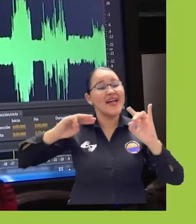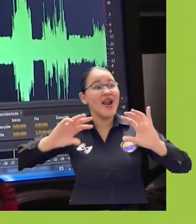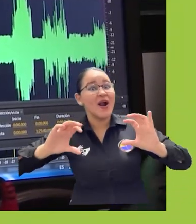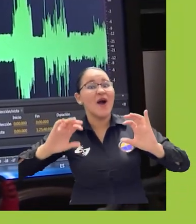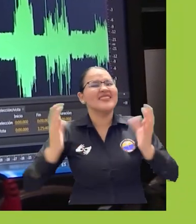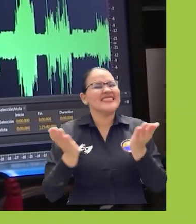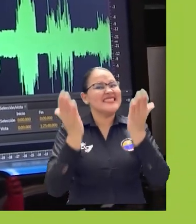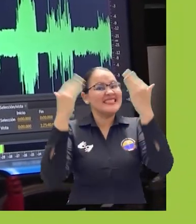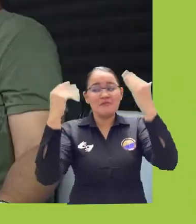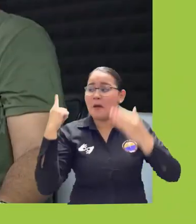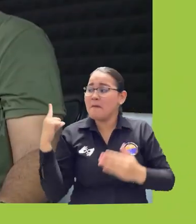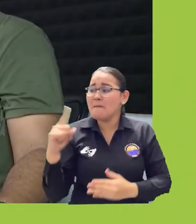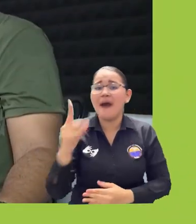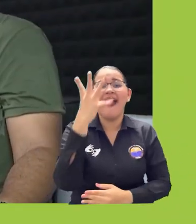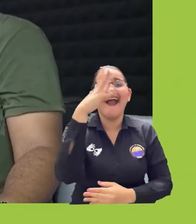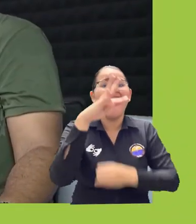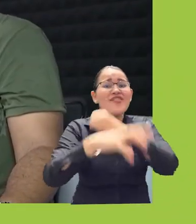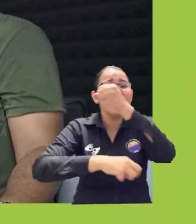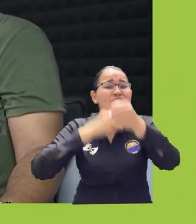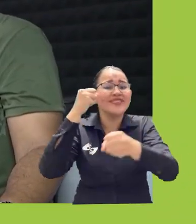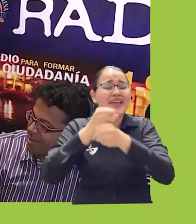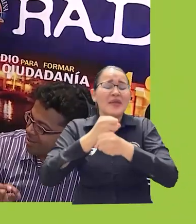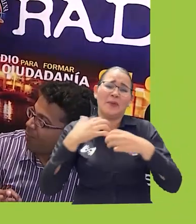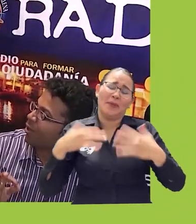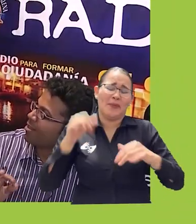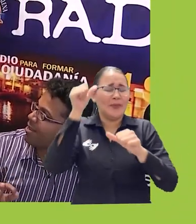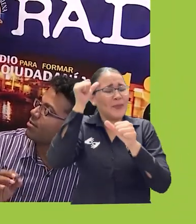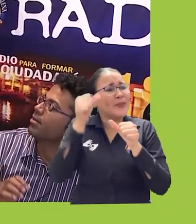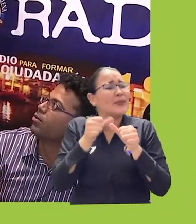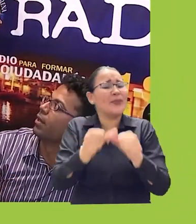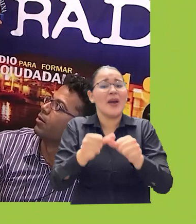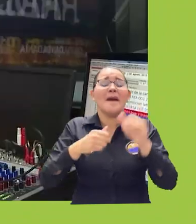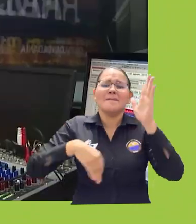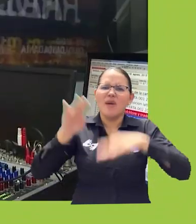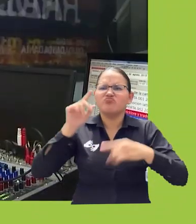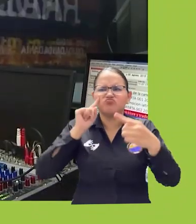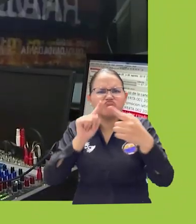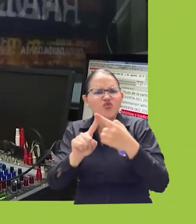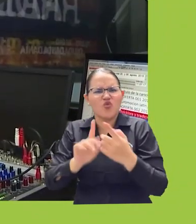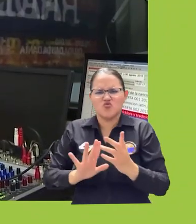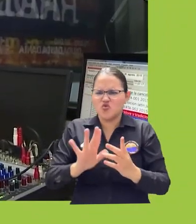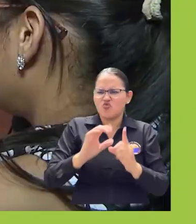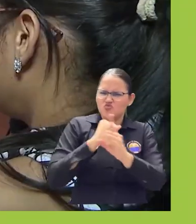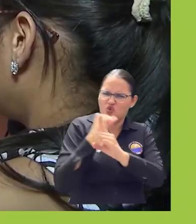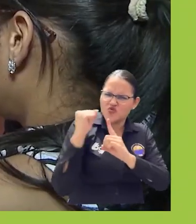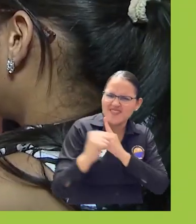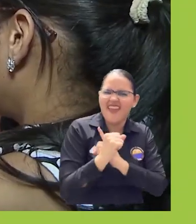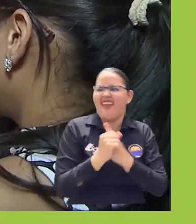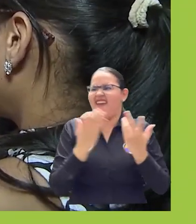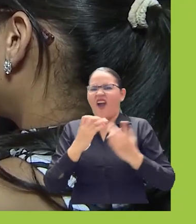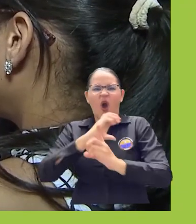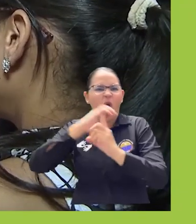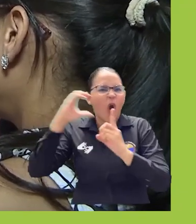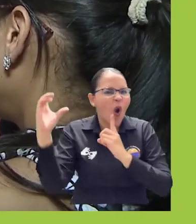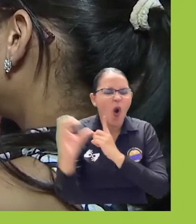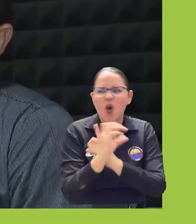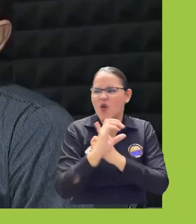ciudadanía y aportando desde su rol social al desarrollo humano, cultural y académico del Magdalena y el